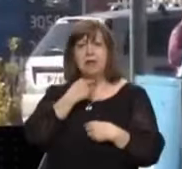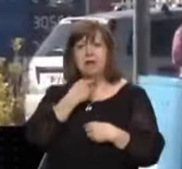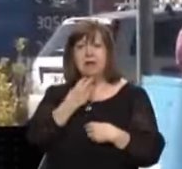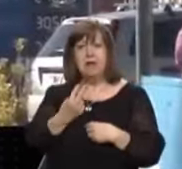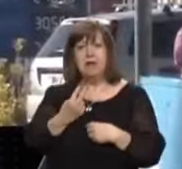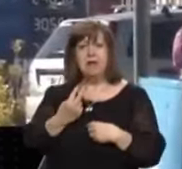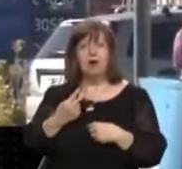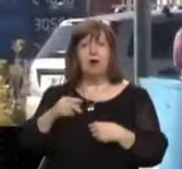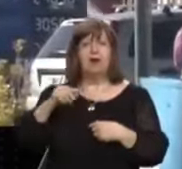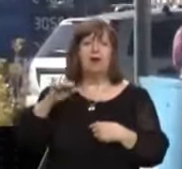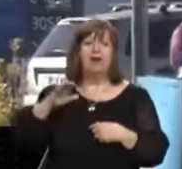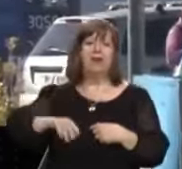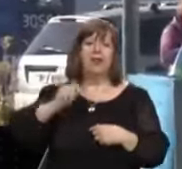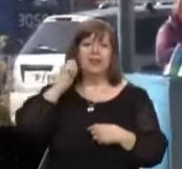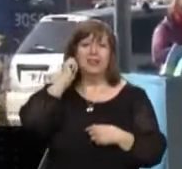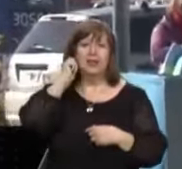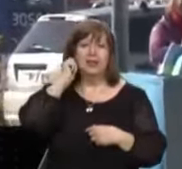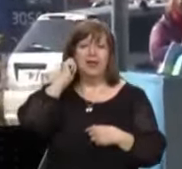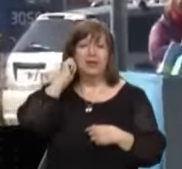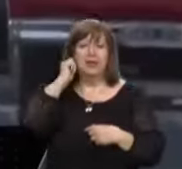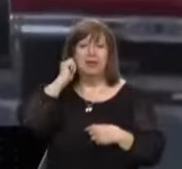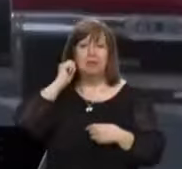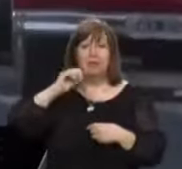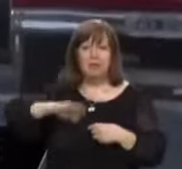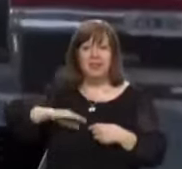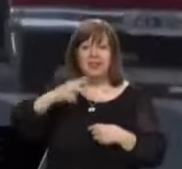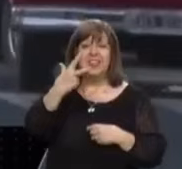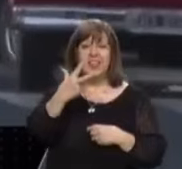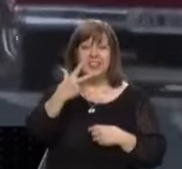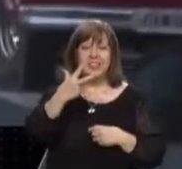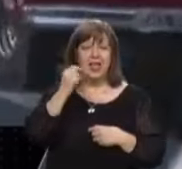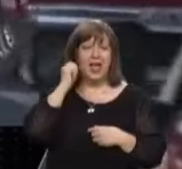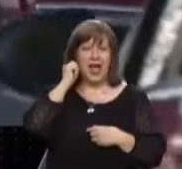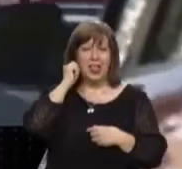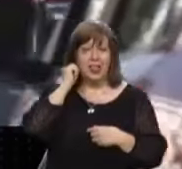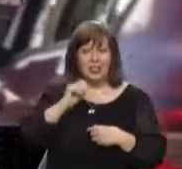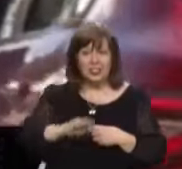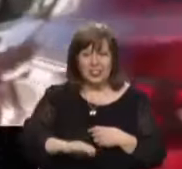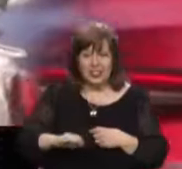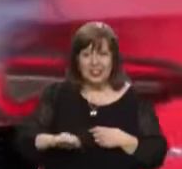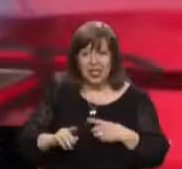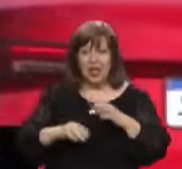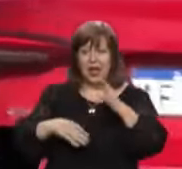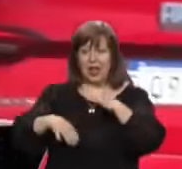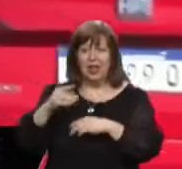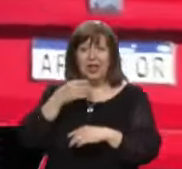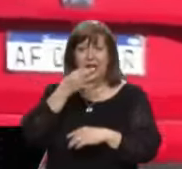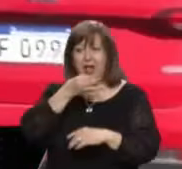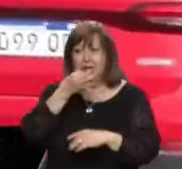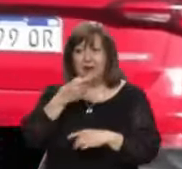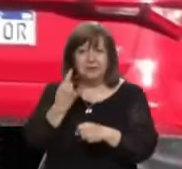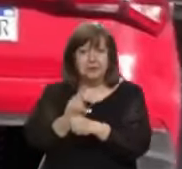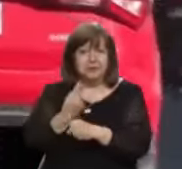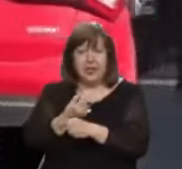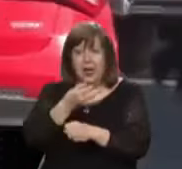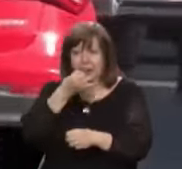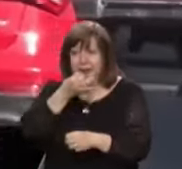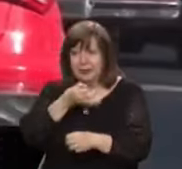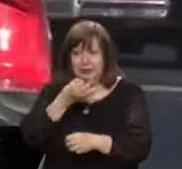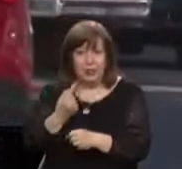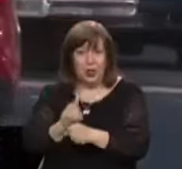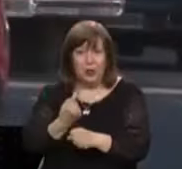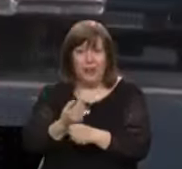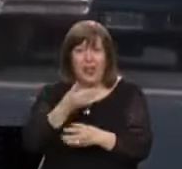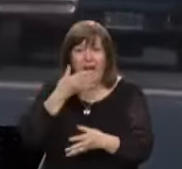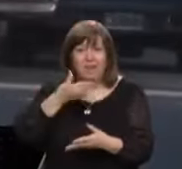todos menores de 3 años, niños donde la mayoría no pueden hablar, no saben hablar, así